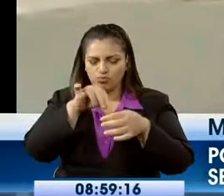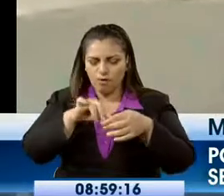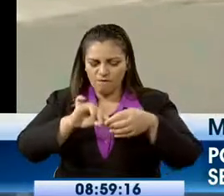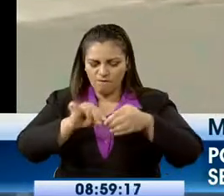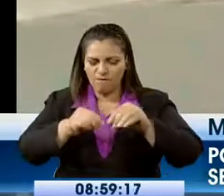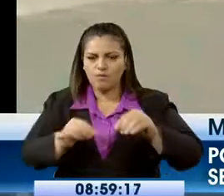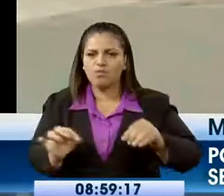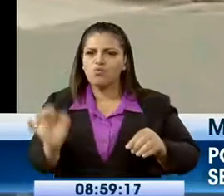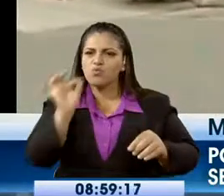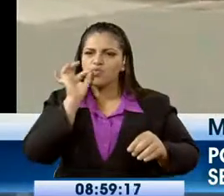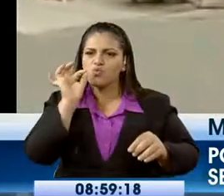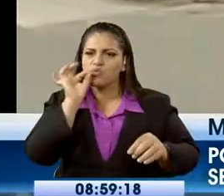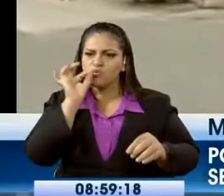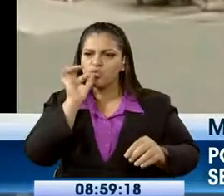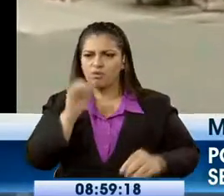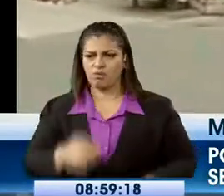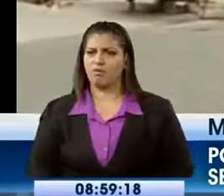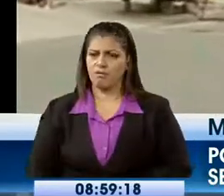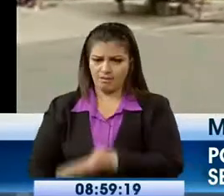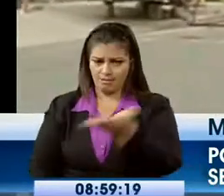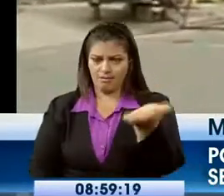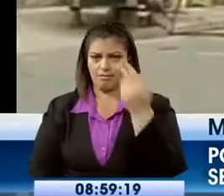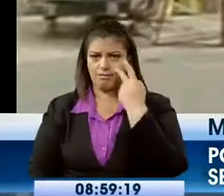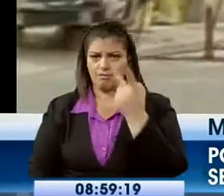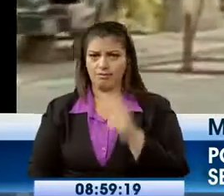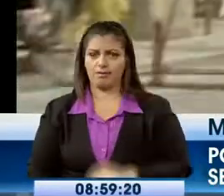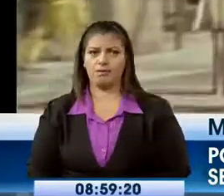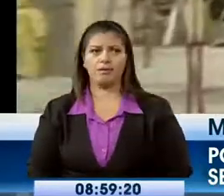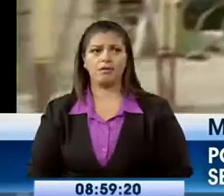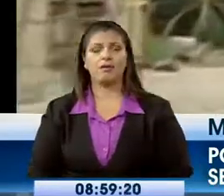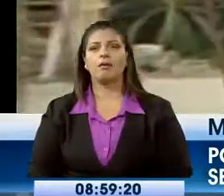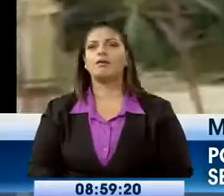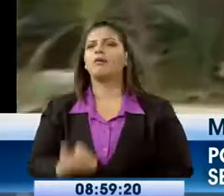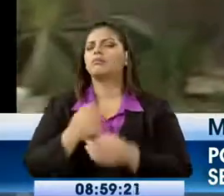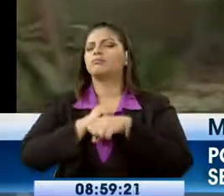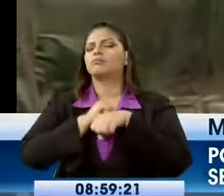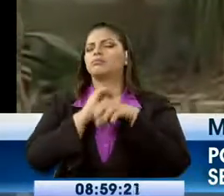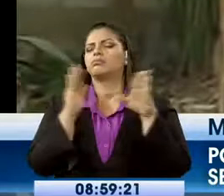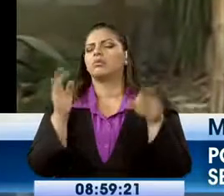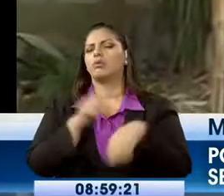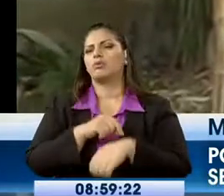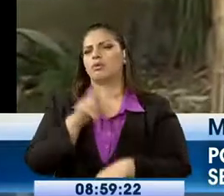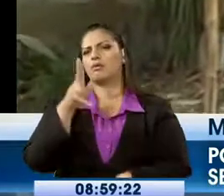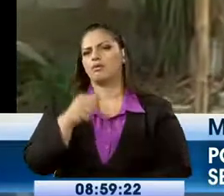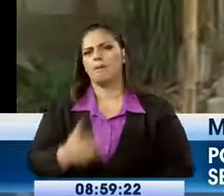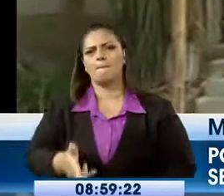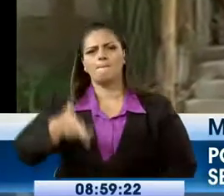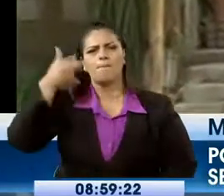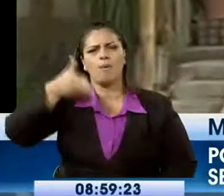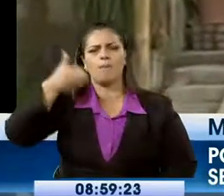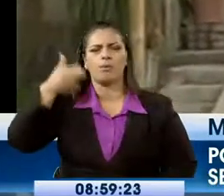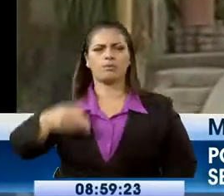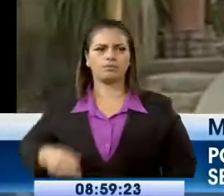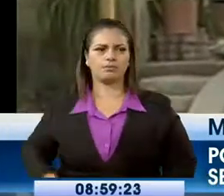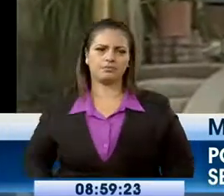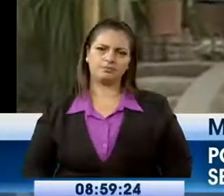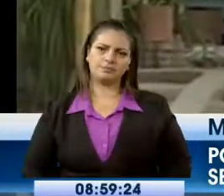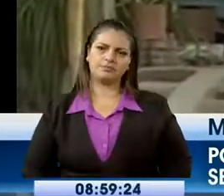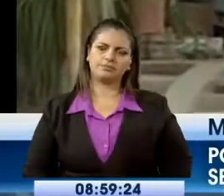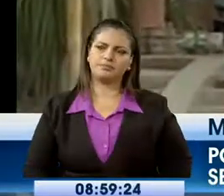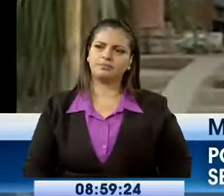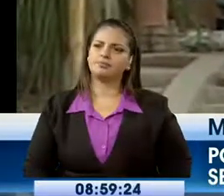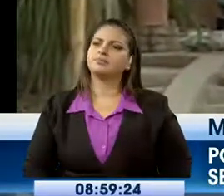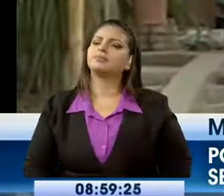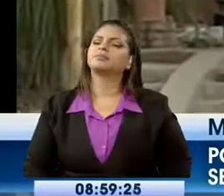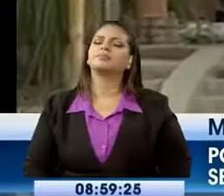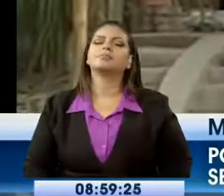de la mañana no se puede esto ya, inclusive hubo hasta balaceras aquí, no, pues esto ya no se puede seguir aguantando ya. Uh-huh. ¿A qué hora más o menos se concentran los amiguitos estos que usted nos